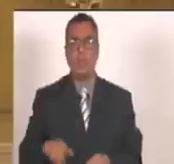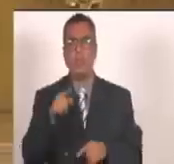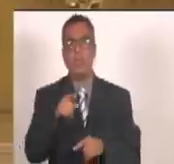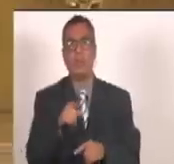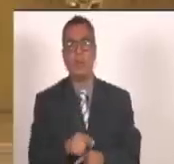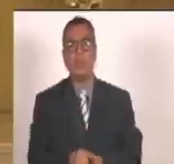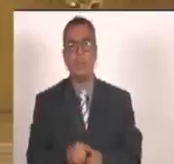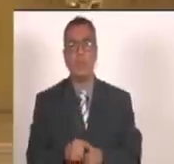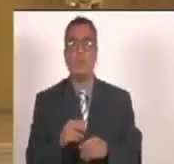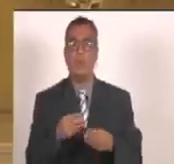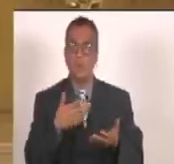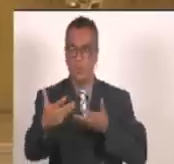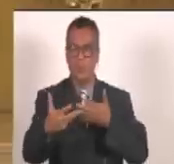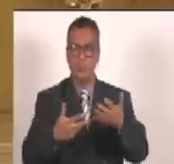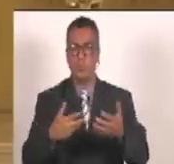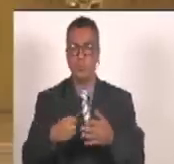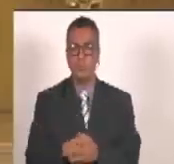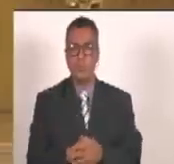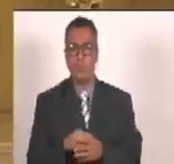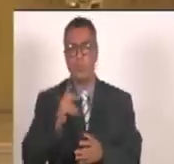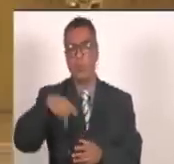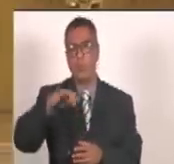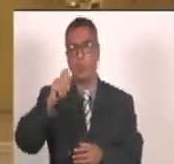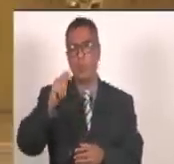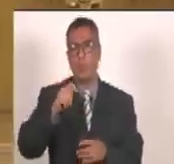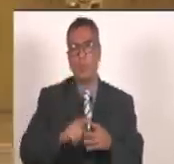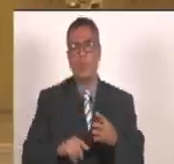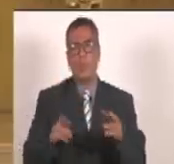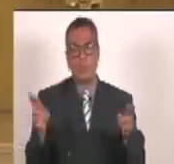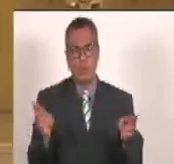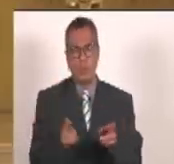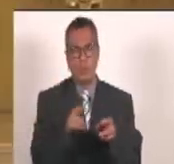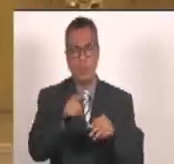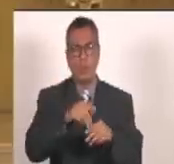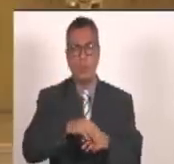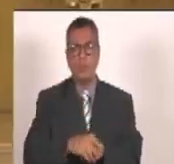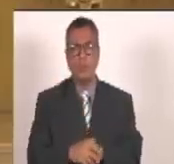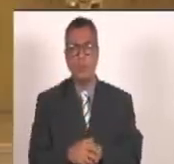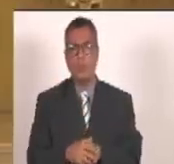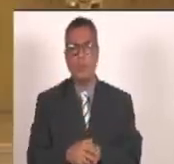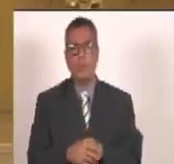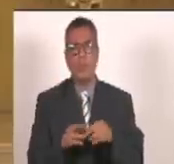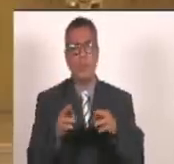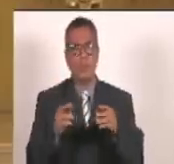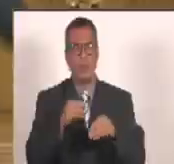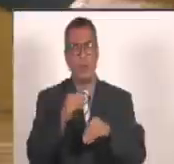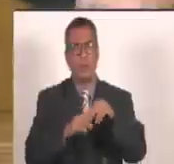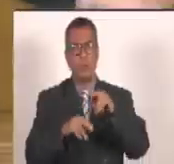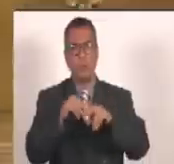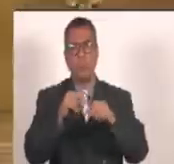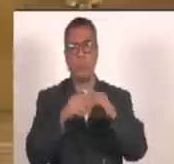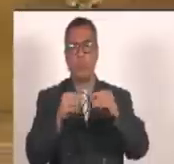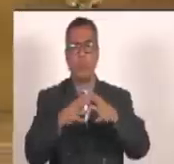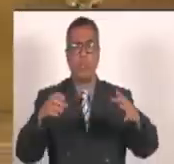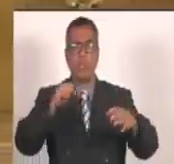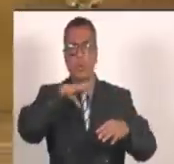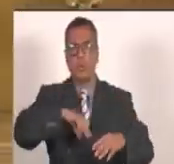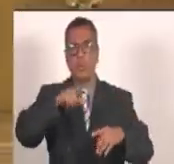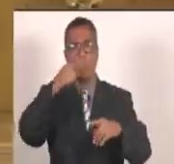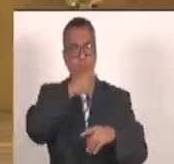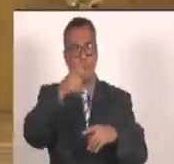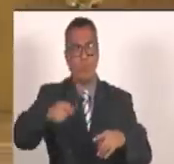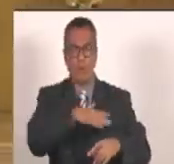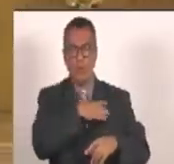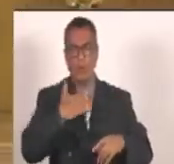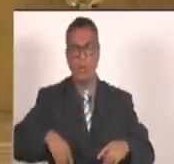tuvimos el placer de compartir. Xi Jinping es la síntesis y la acumulación de toda la carga histórica del